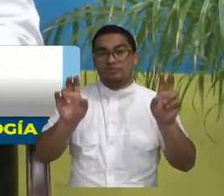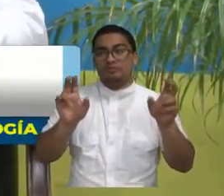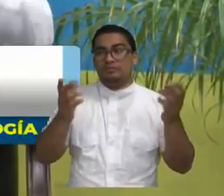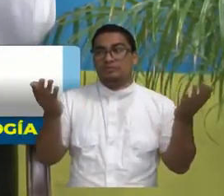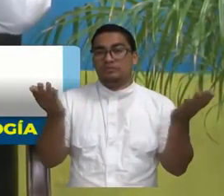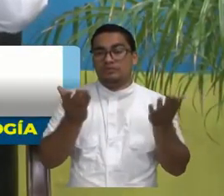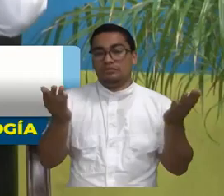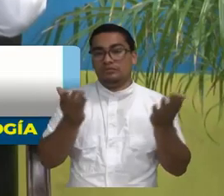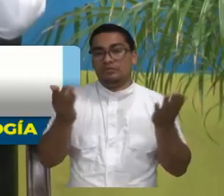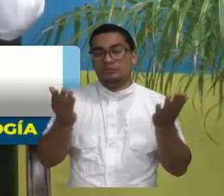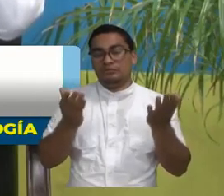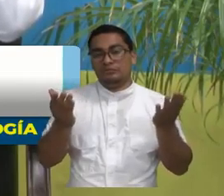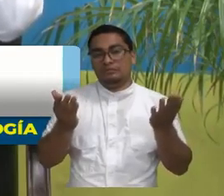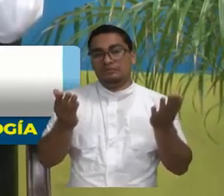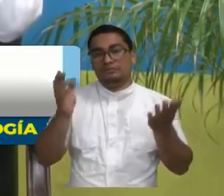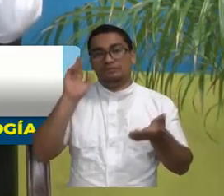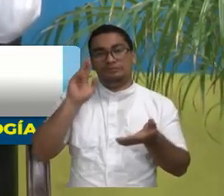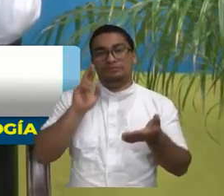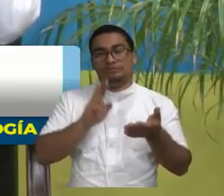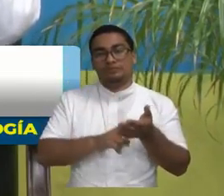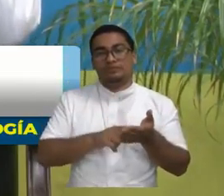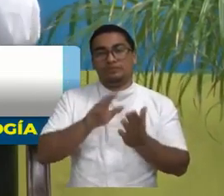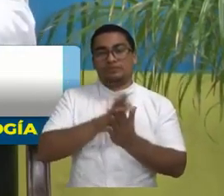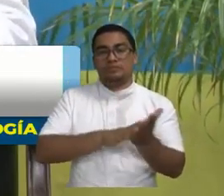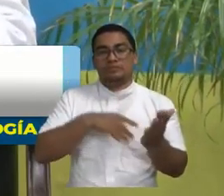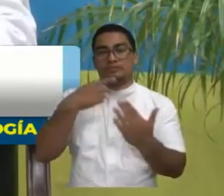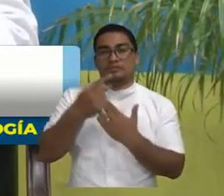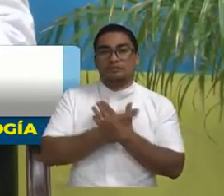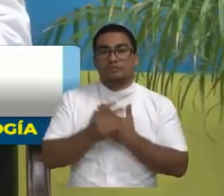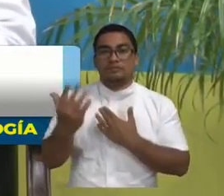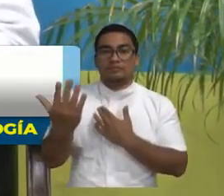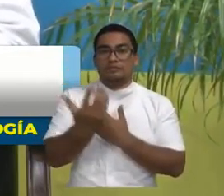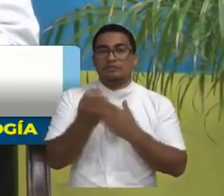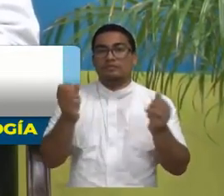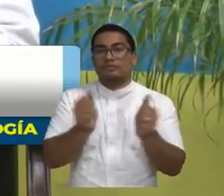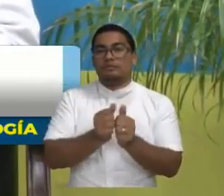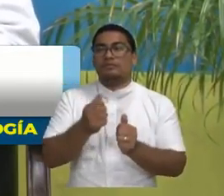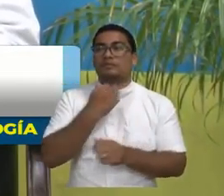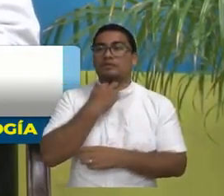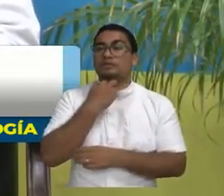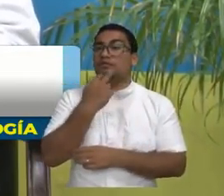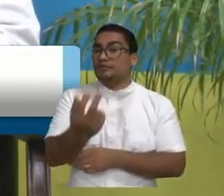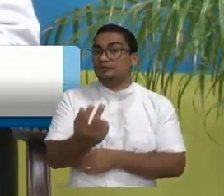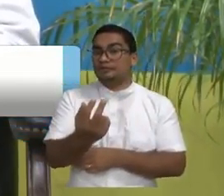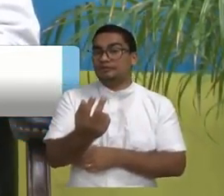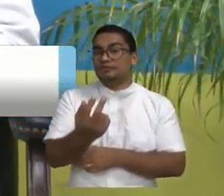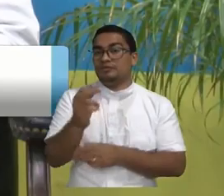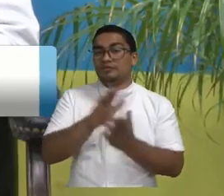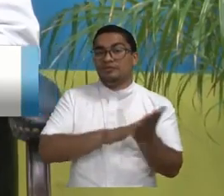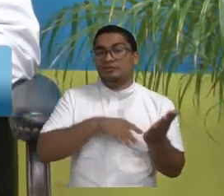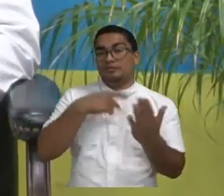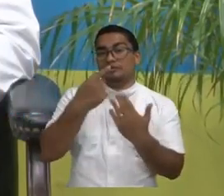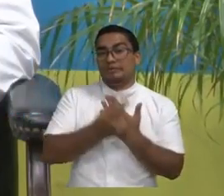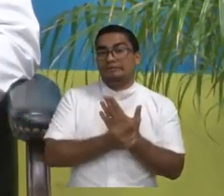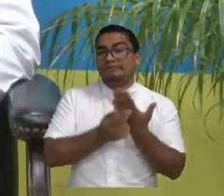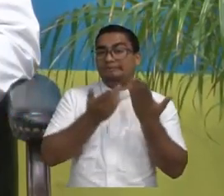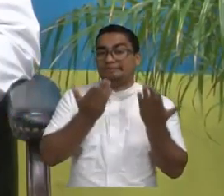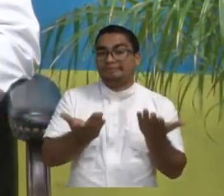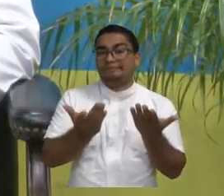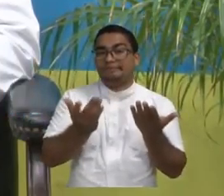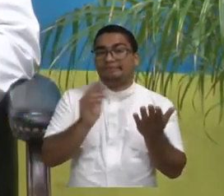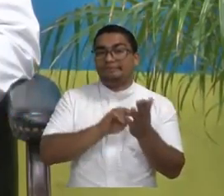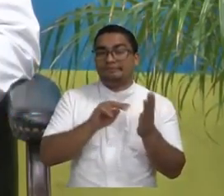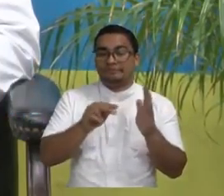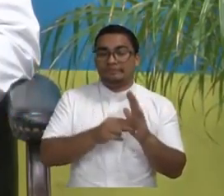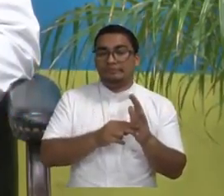de la estigmatización. Recordemos el programa Todos con Vos, por ejemplo, si en algún momento han escuchado el programa Todos con Vos, que es un programa que capta a los pacientes